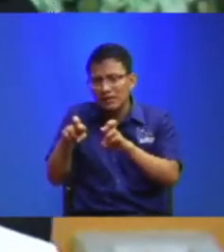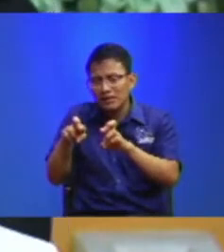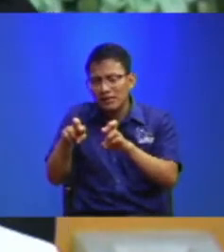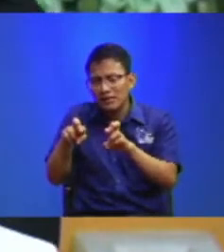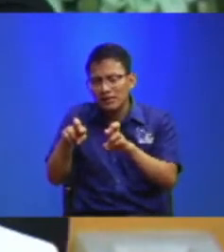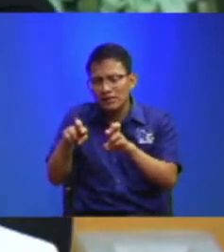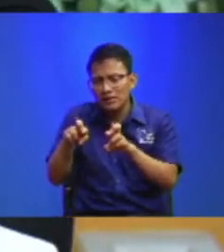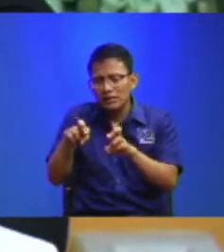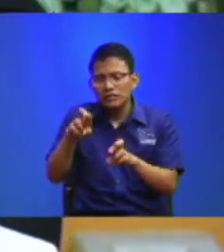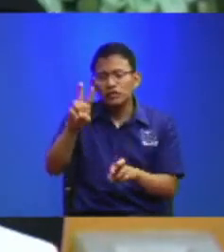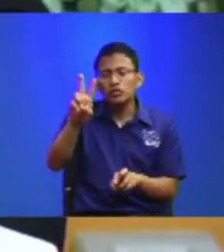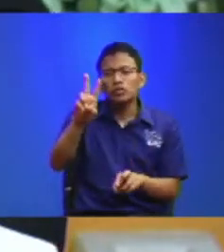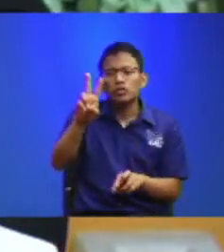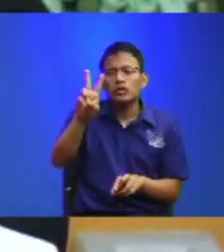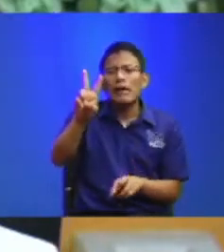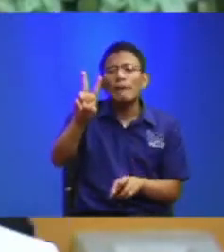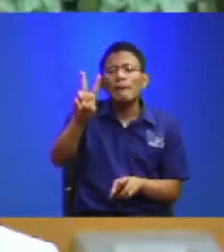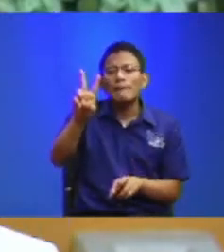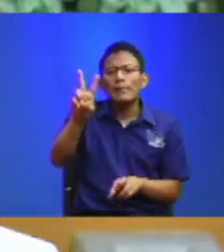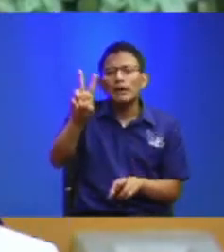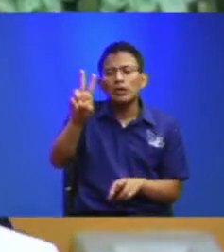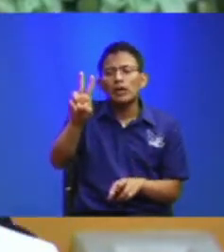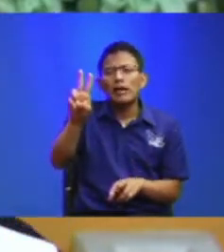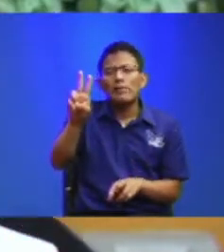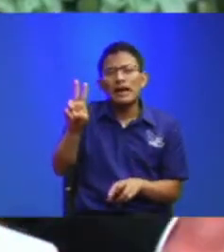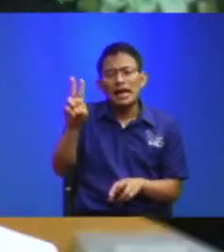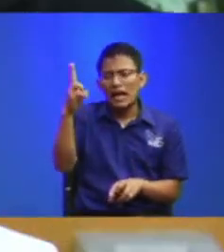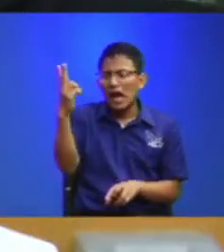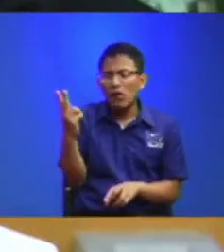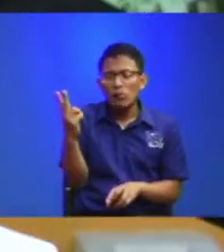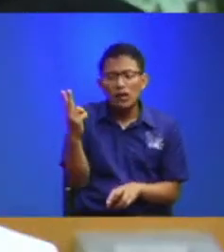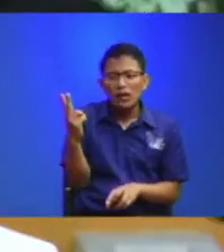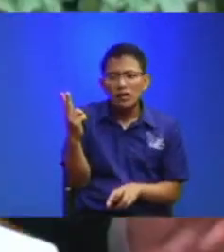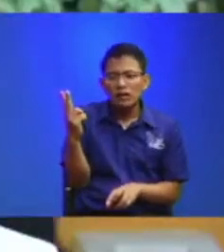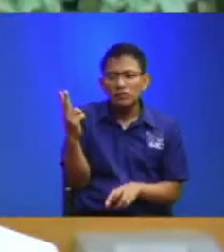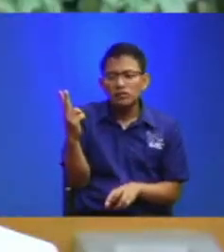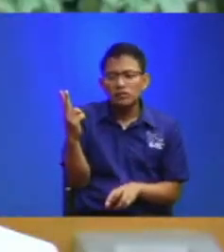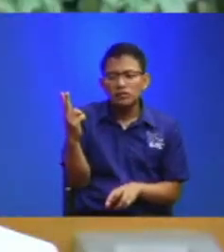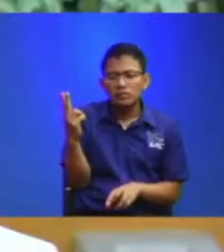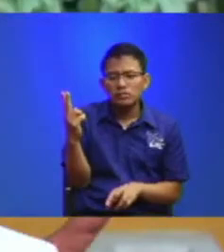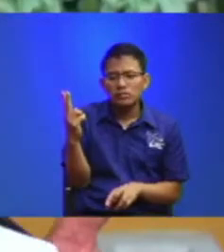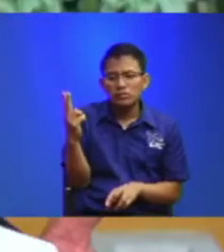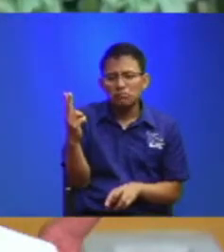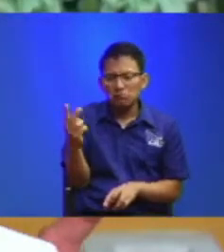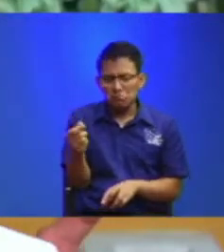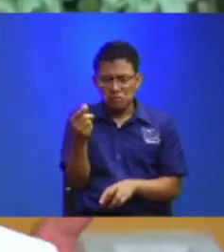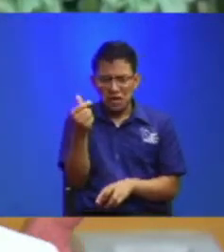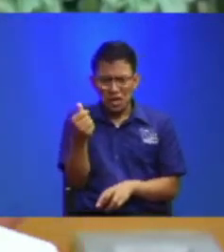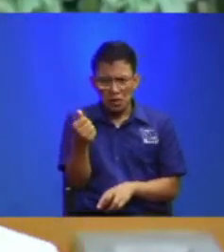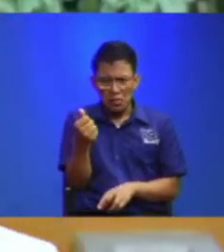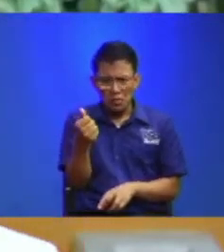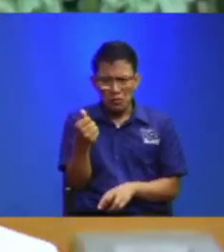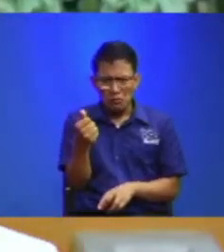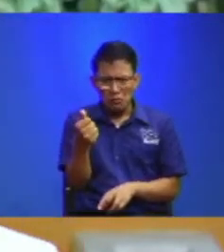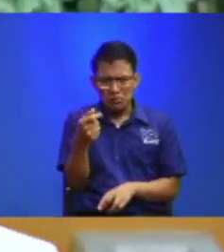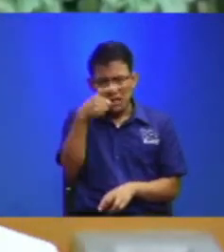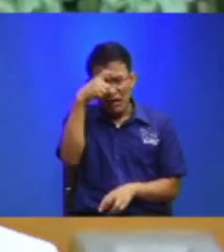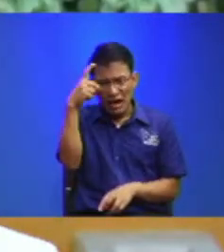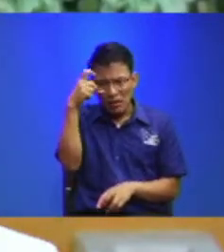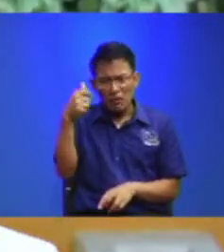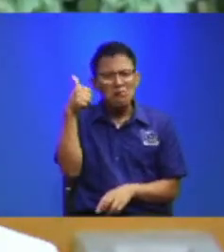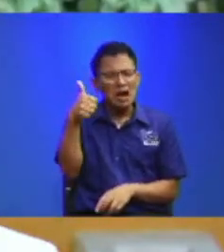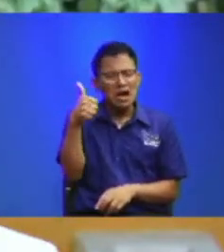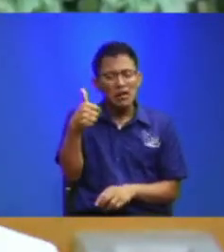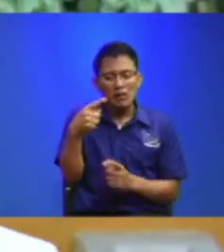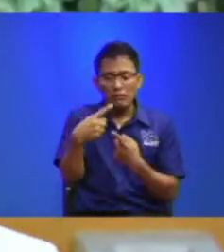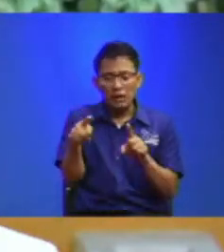Tienen porque ni hijos tienen y no le alcanza, y los dos tienen un buen sueldo, pero no les alcanza. Eso ya